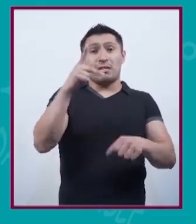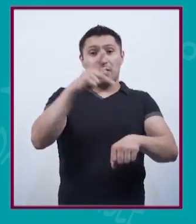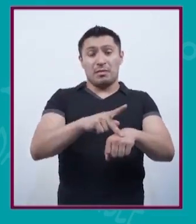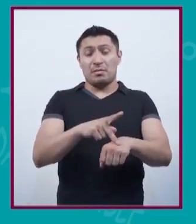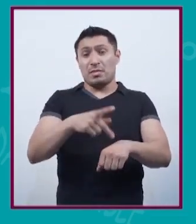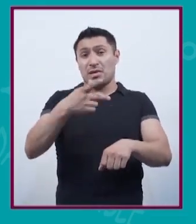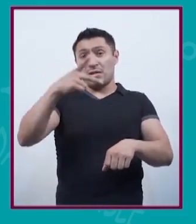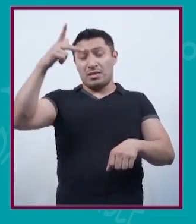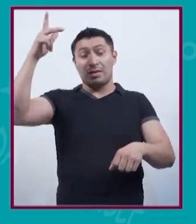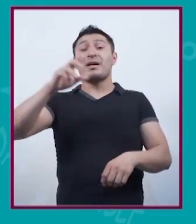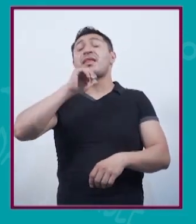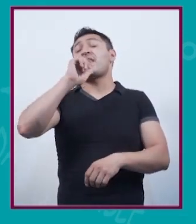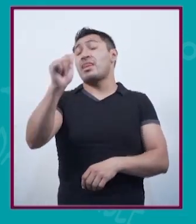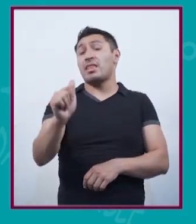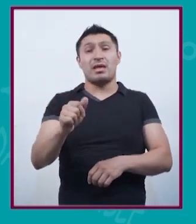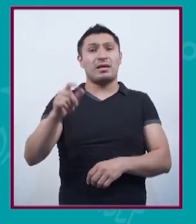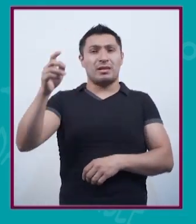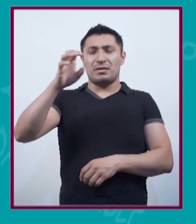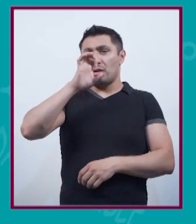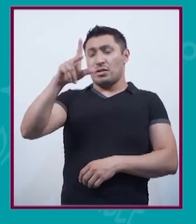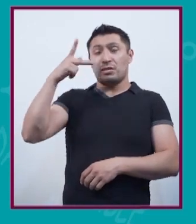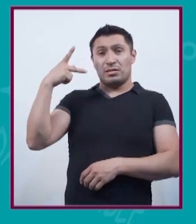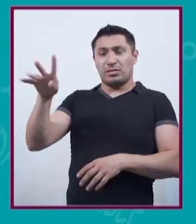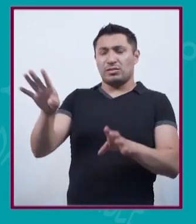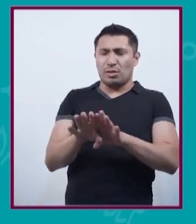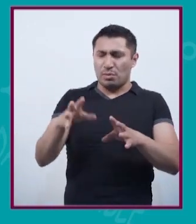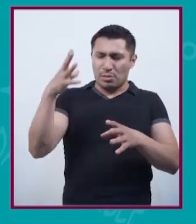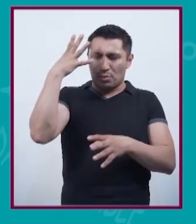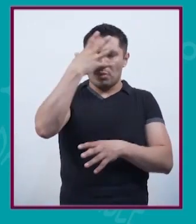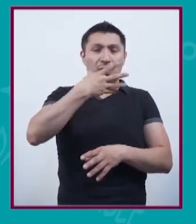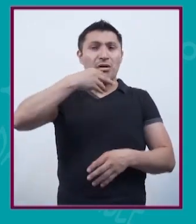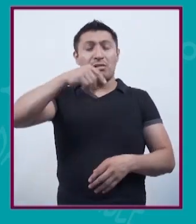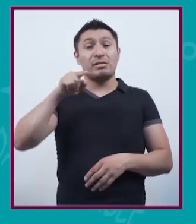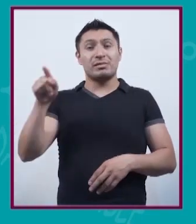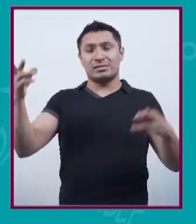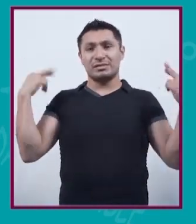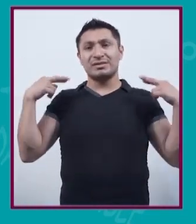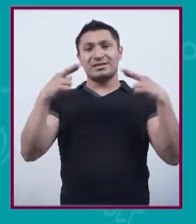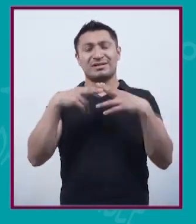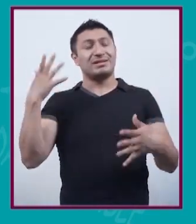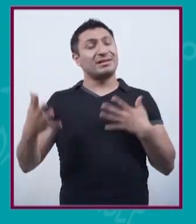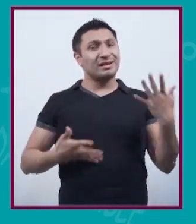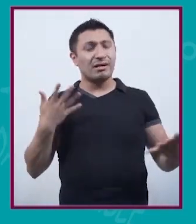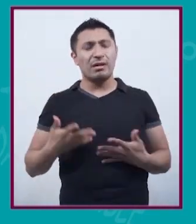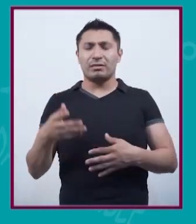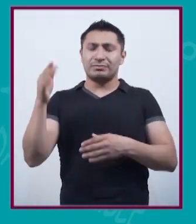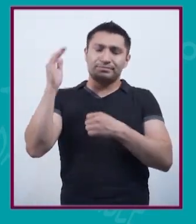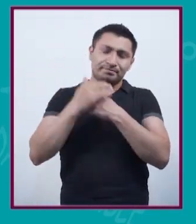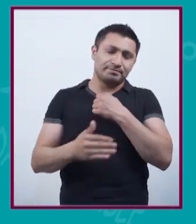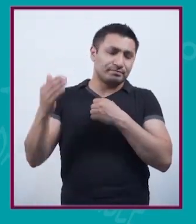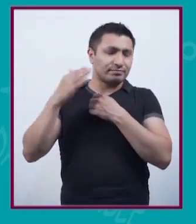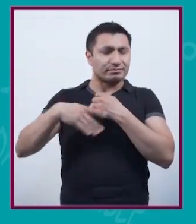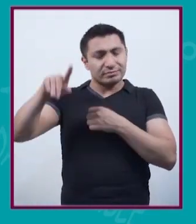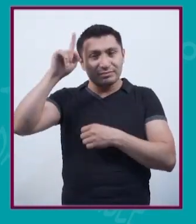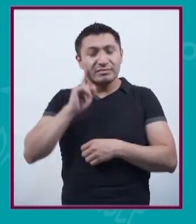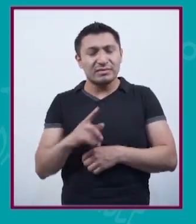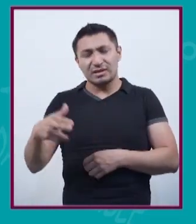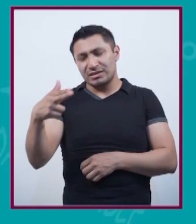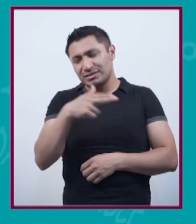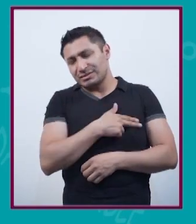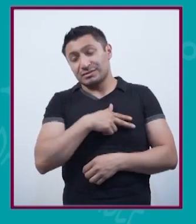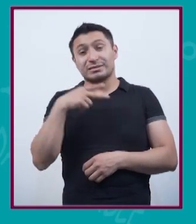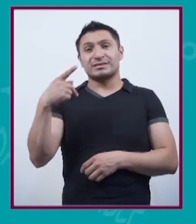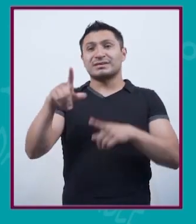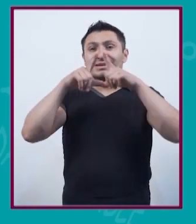en el doloroso sembrador de Israel, vestía sayas pardas, no enjollaba su mano, y era todo su espíritu